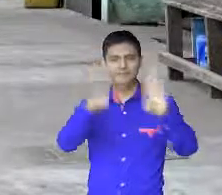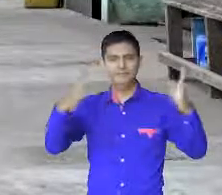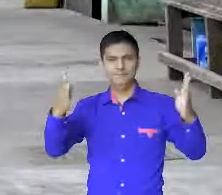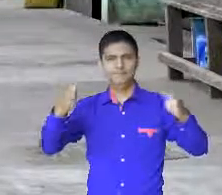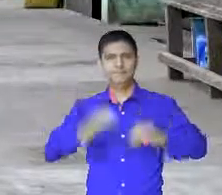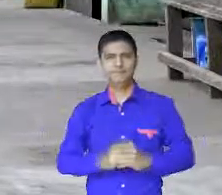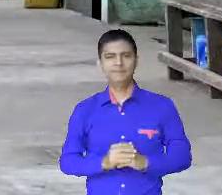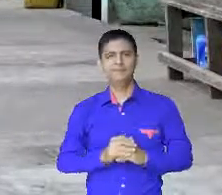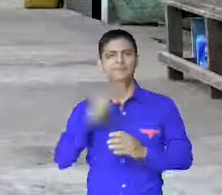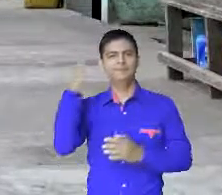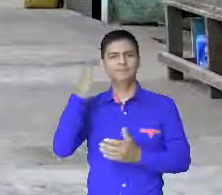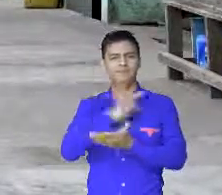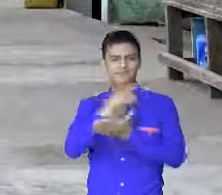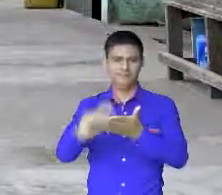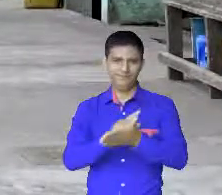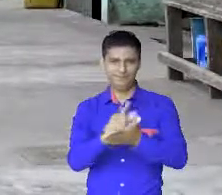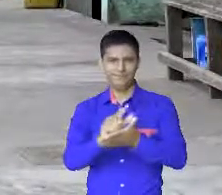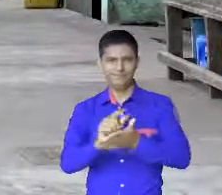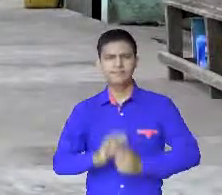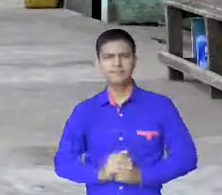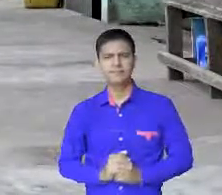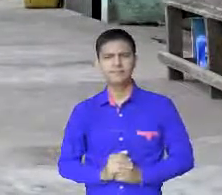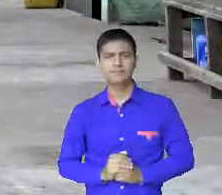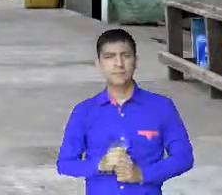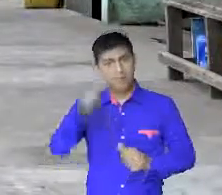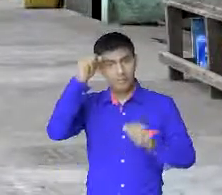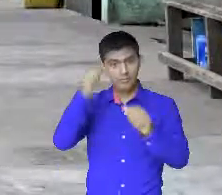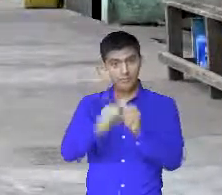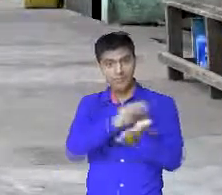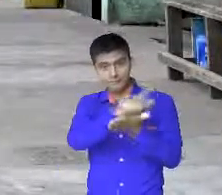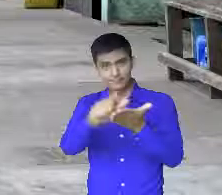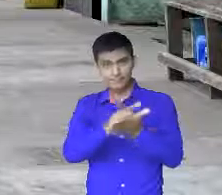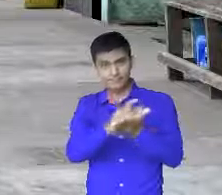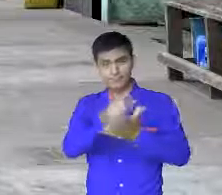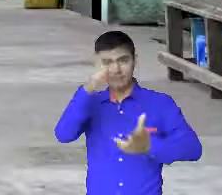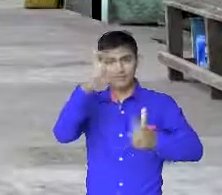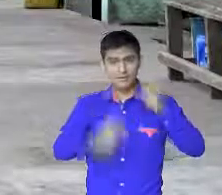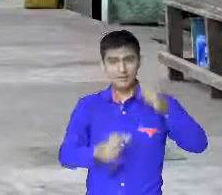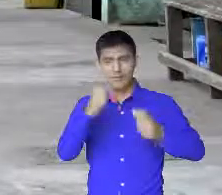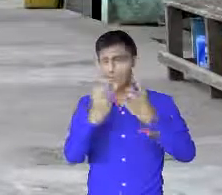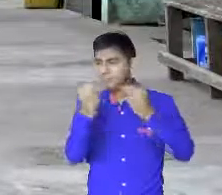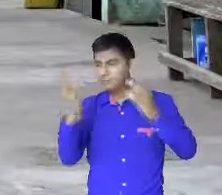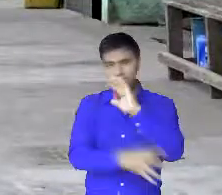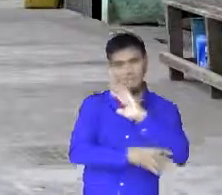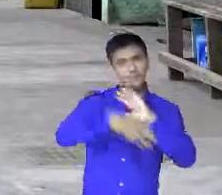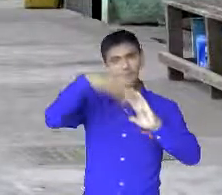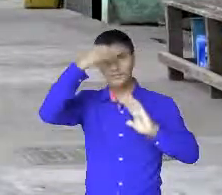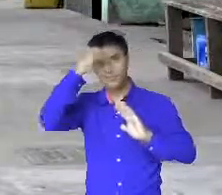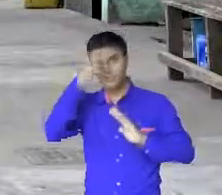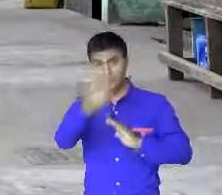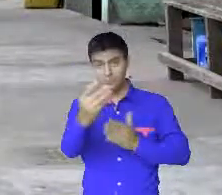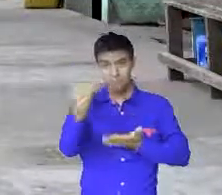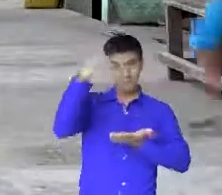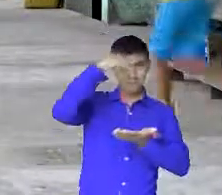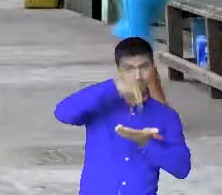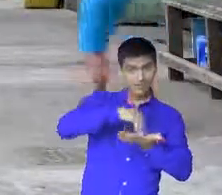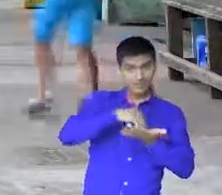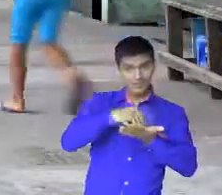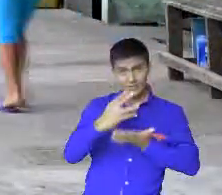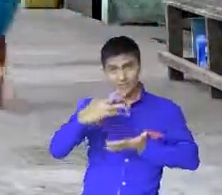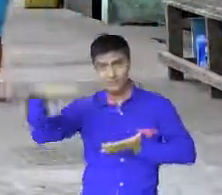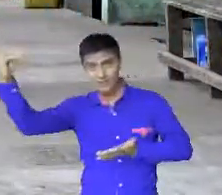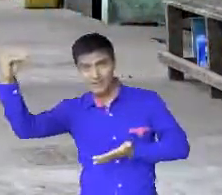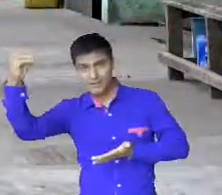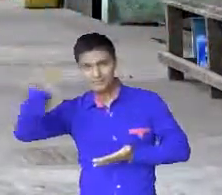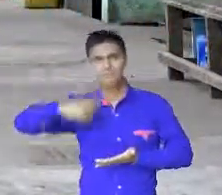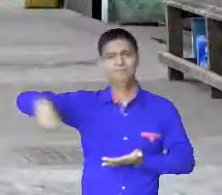Puerta Abierta de la Alcaldía de Lago Agrio. Y recuerden que Lago Agrio es tierra de gente emprendedora, donde